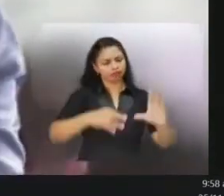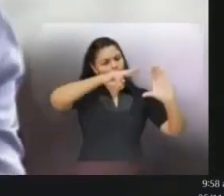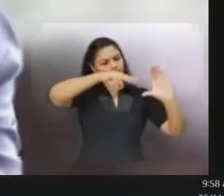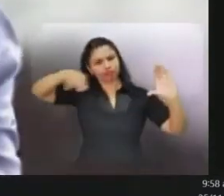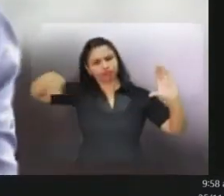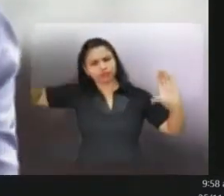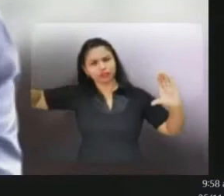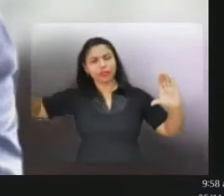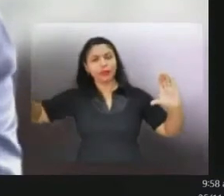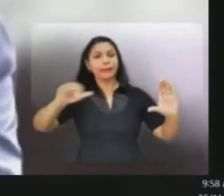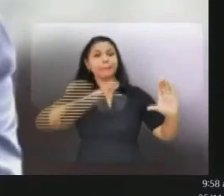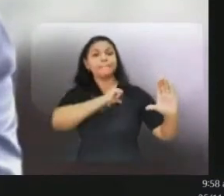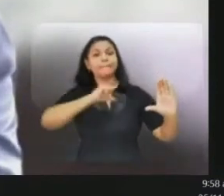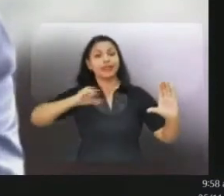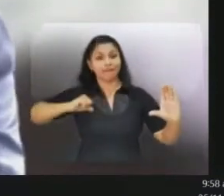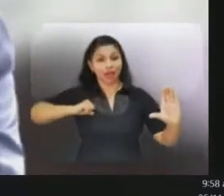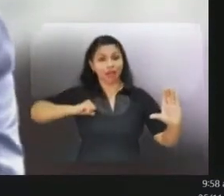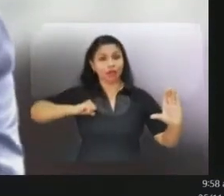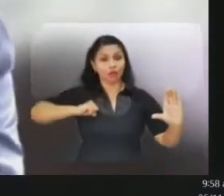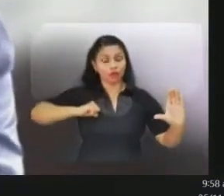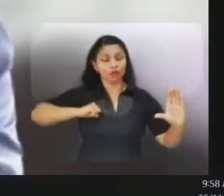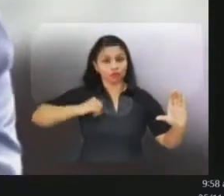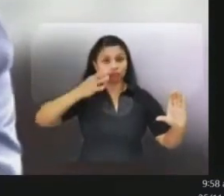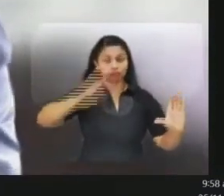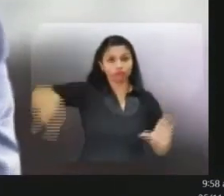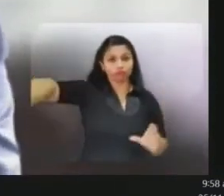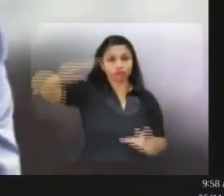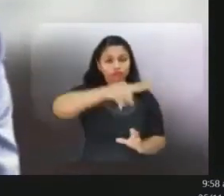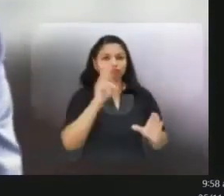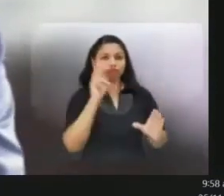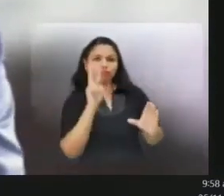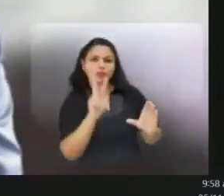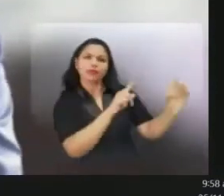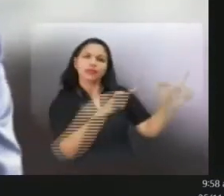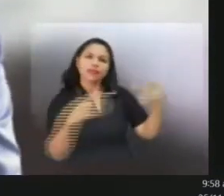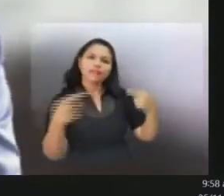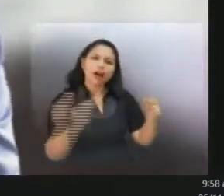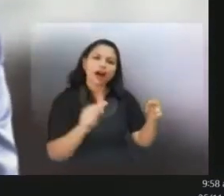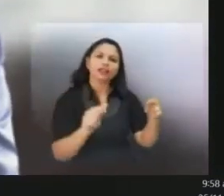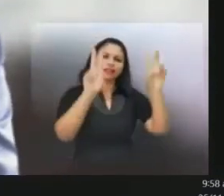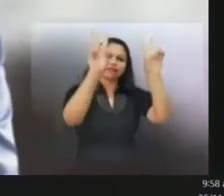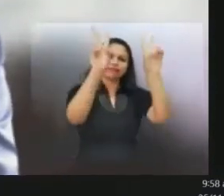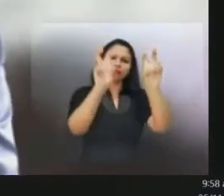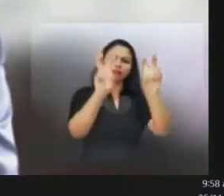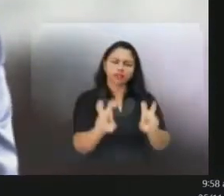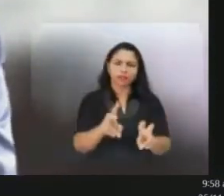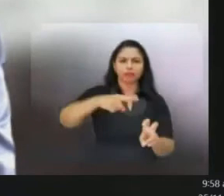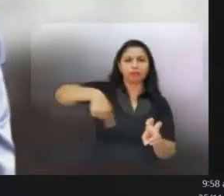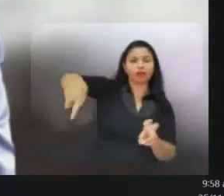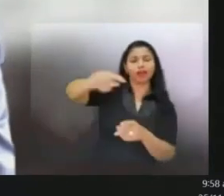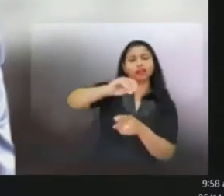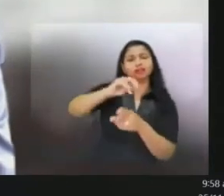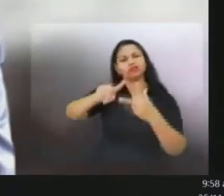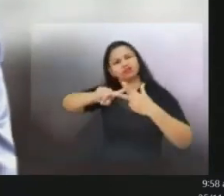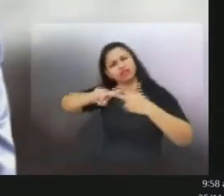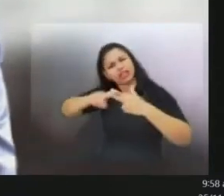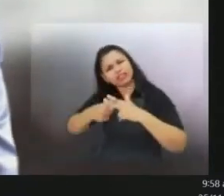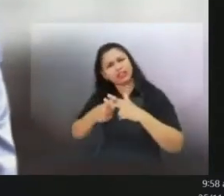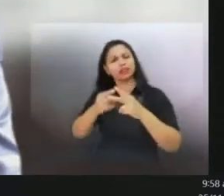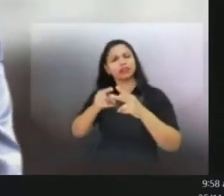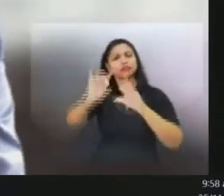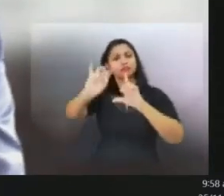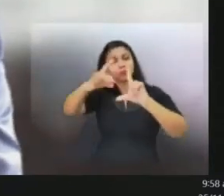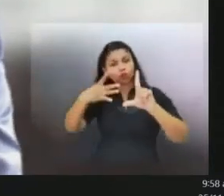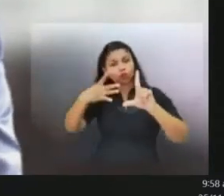más caliente, y si ustedes se ponen a ver los debates y los trainings y los entrenamientos, los talleres que hay hoy virtuales o